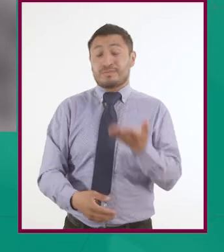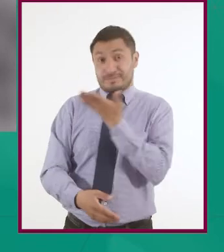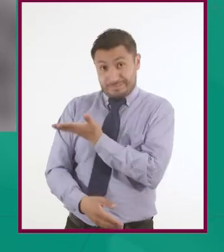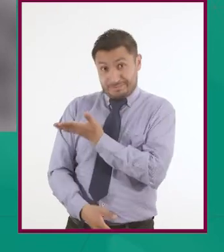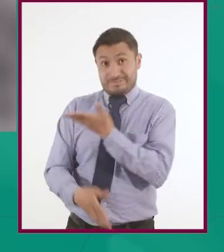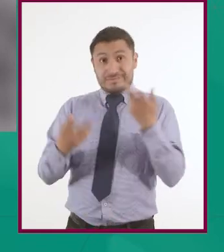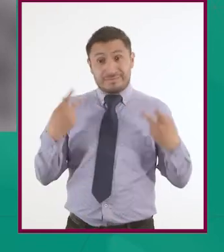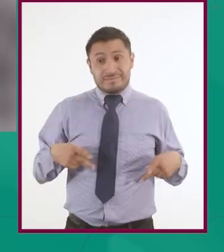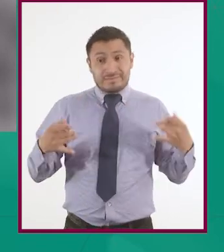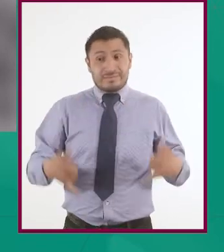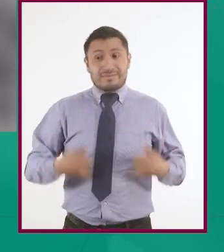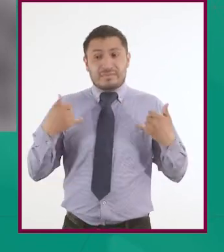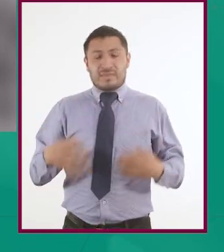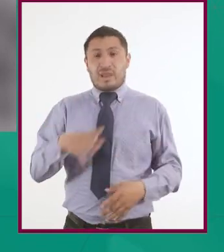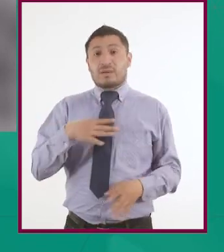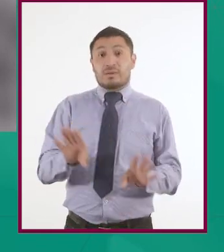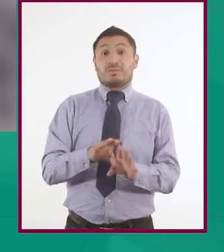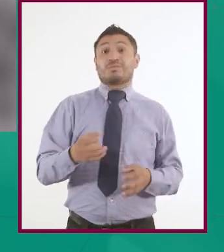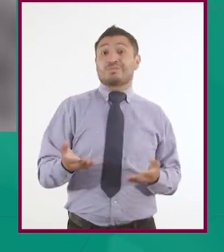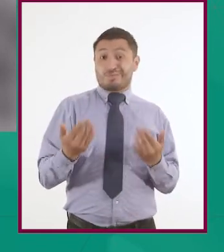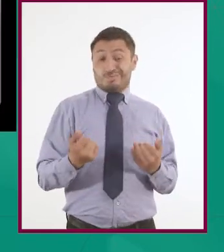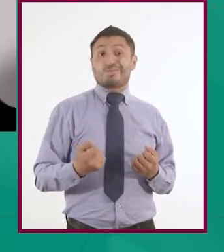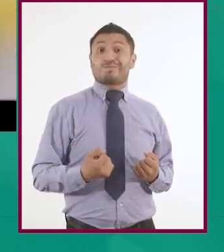muchacho tiene una pose retadora.